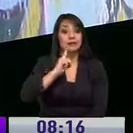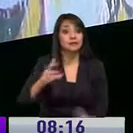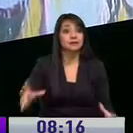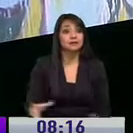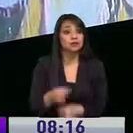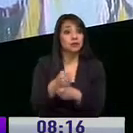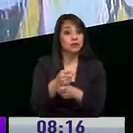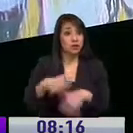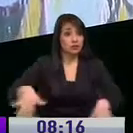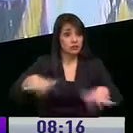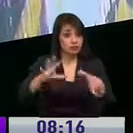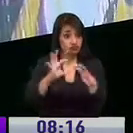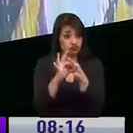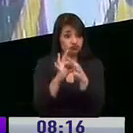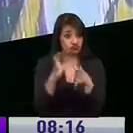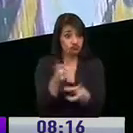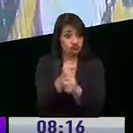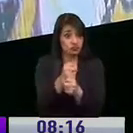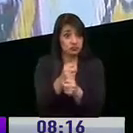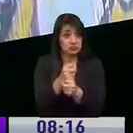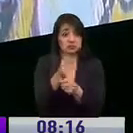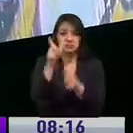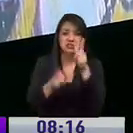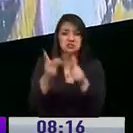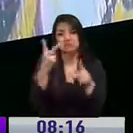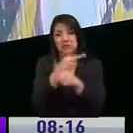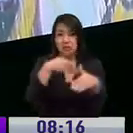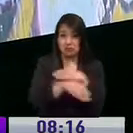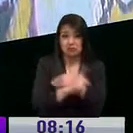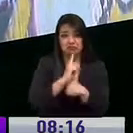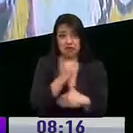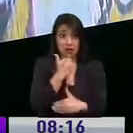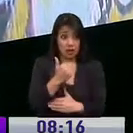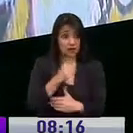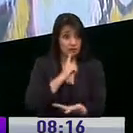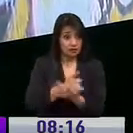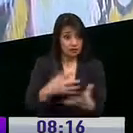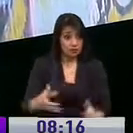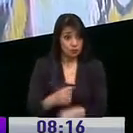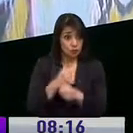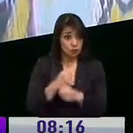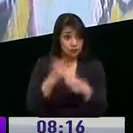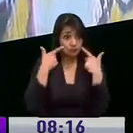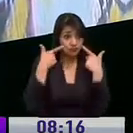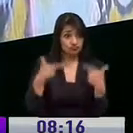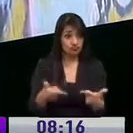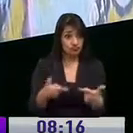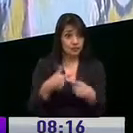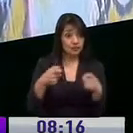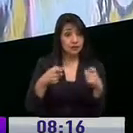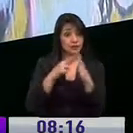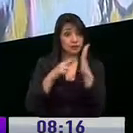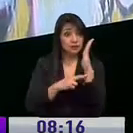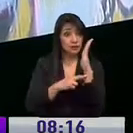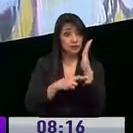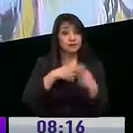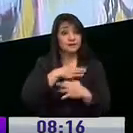en el sector justamente para evitar que los vándalos sigan haciendo la suya. ¿Hay seguridad en este antiguo registro civil a esta